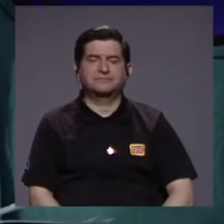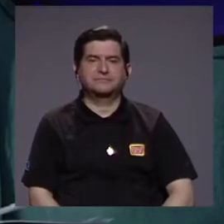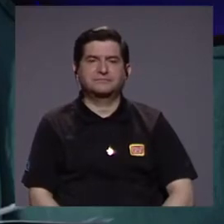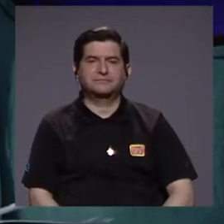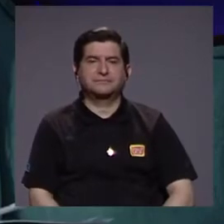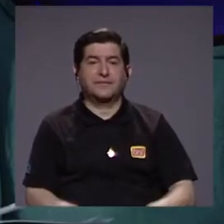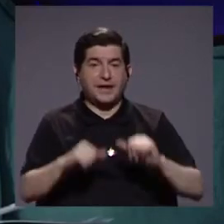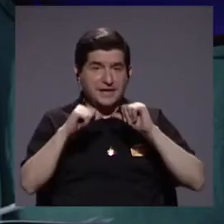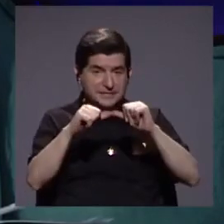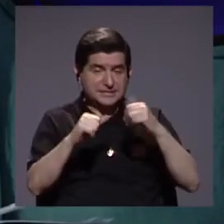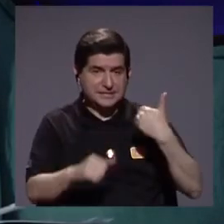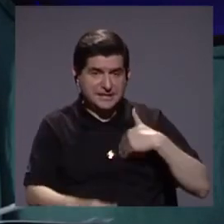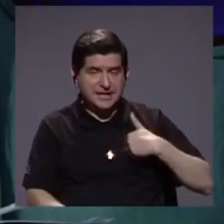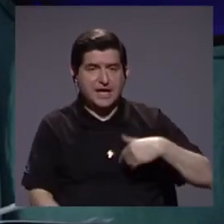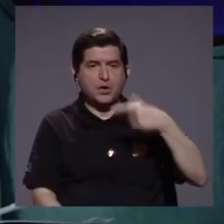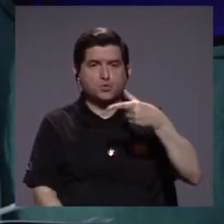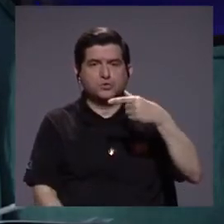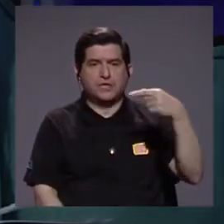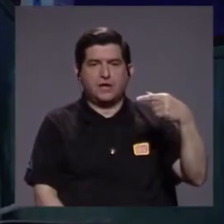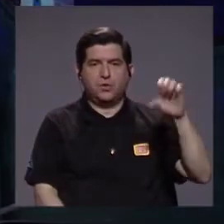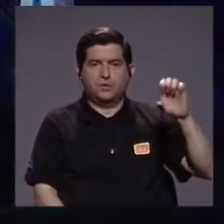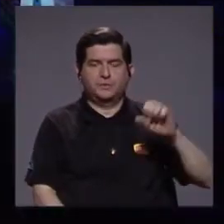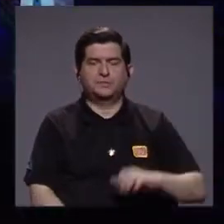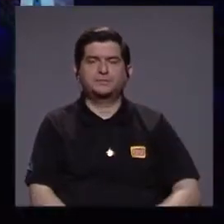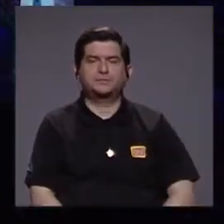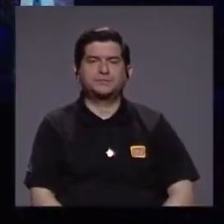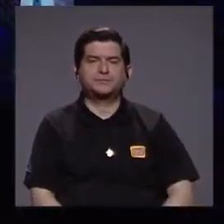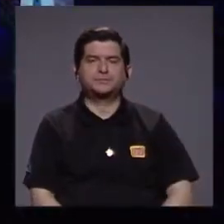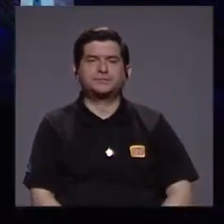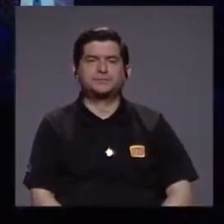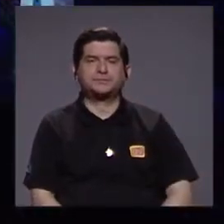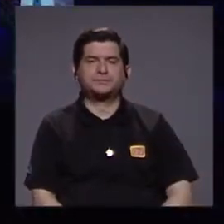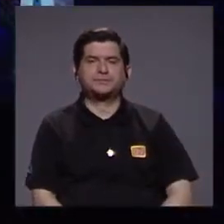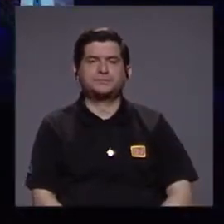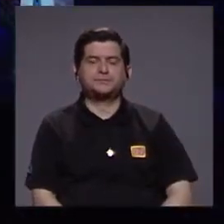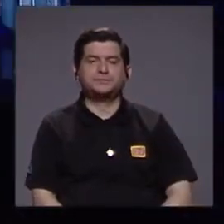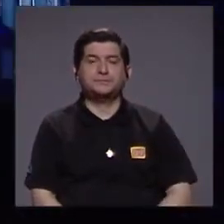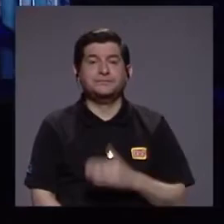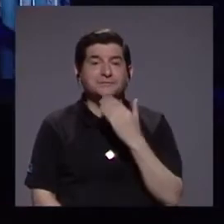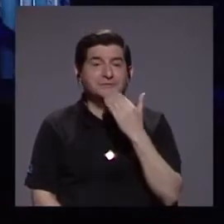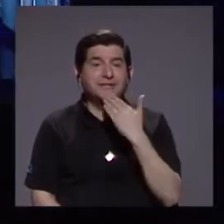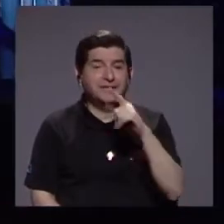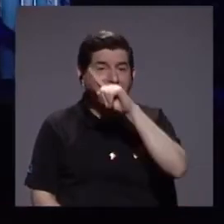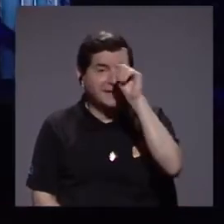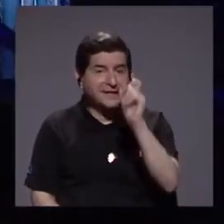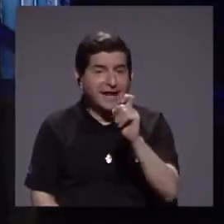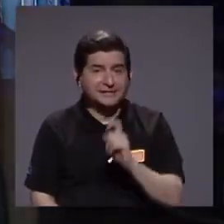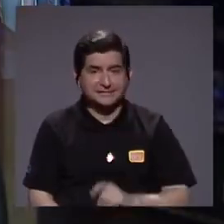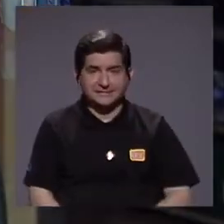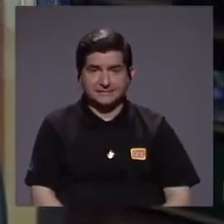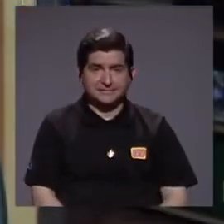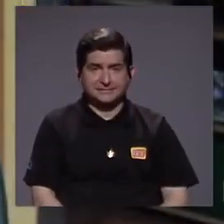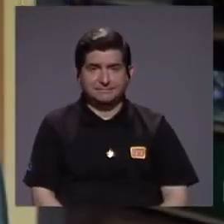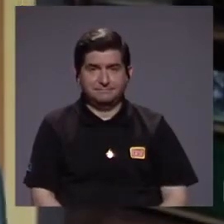gracias. Continuamos con el señor Gustavo Gutiérrez. Sí, gracias por la pregunta también.